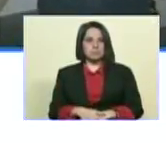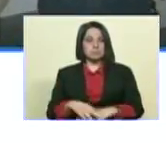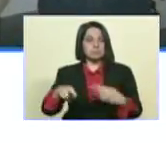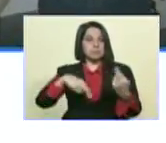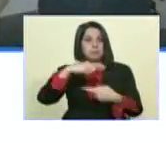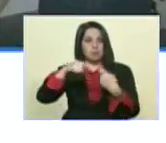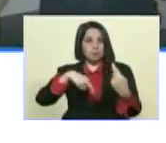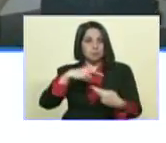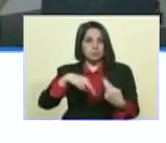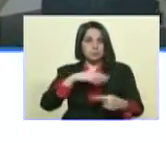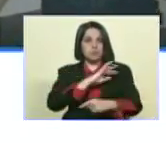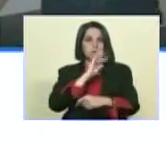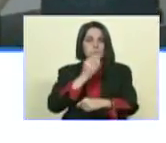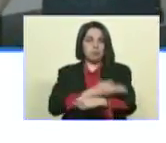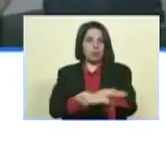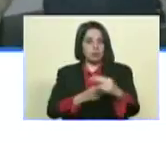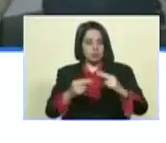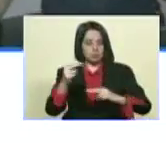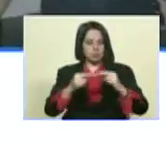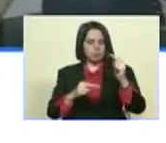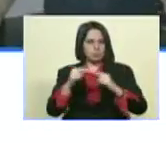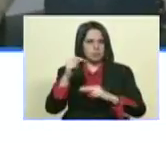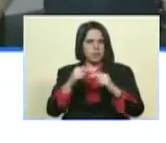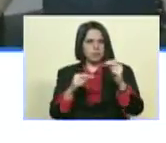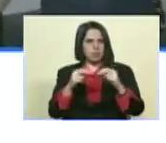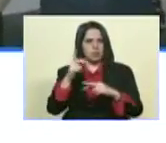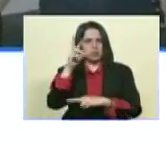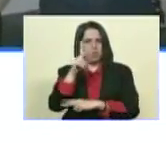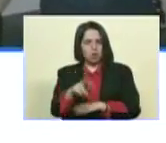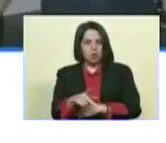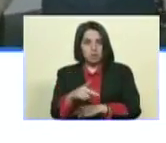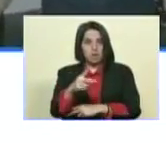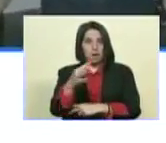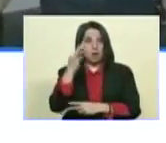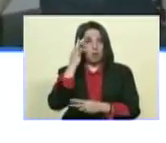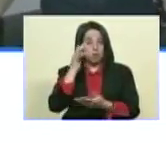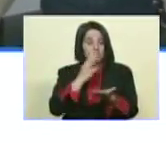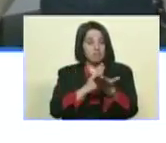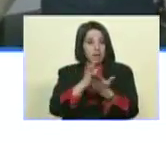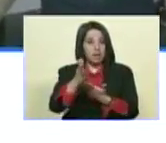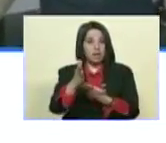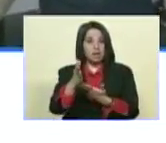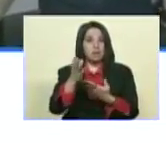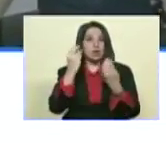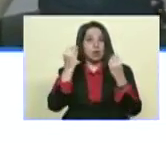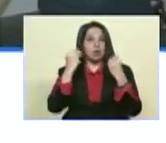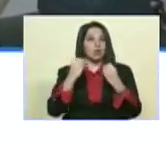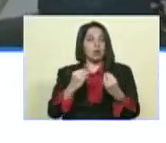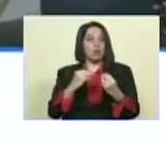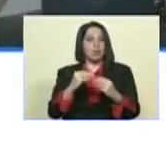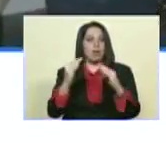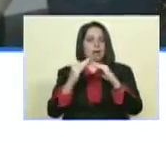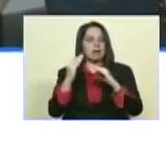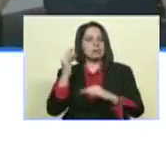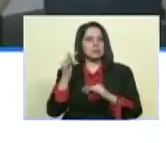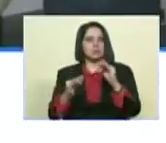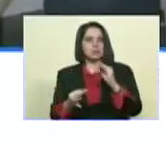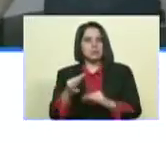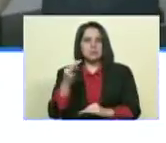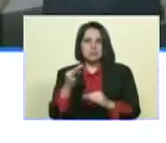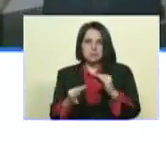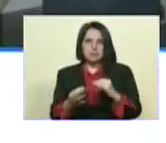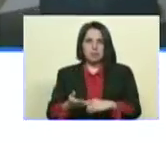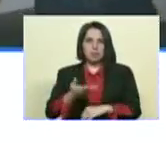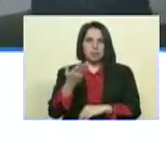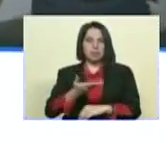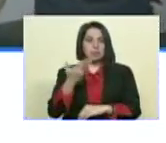poder, construyendo todos los días con fe. La Casa de Justicia es algo muy importante. Estaba hablando con el presidente